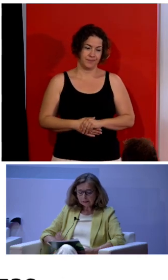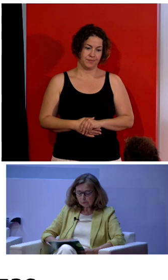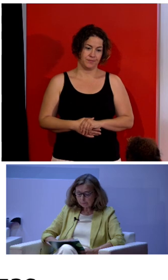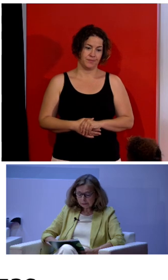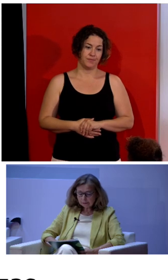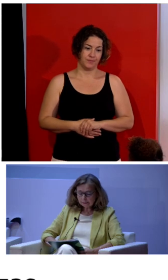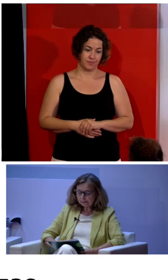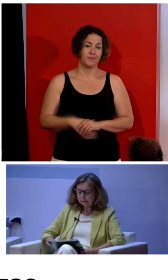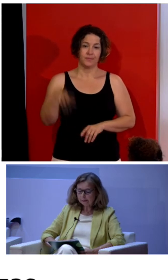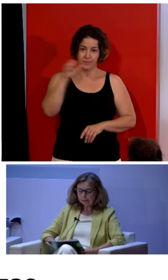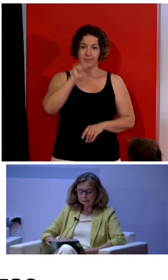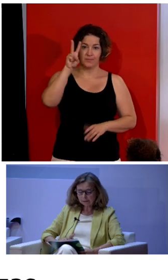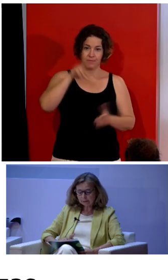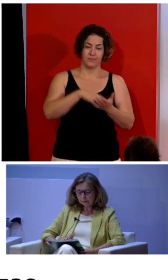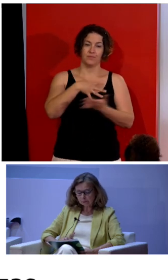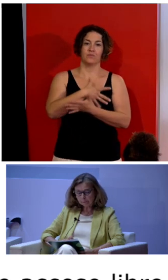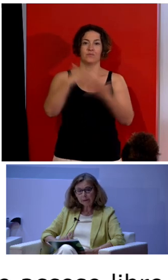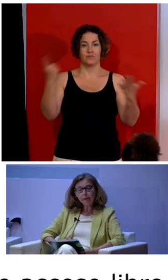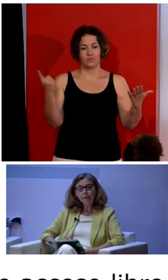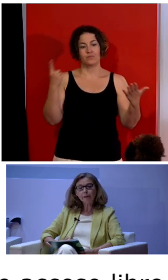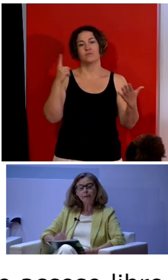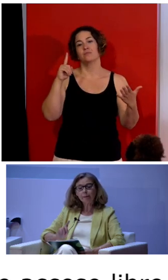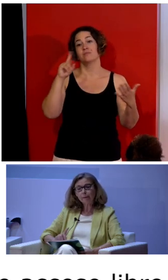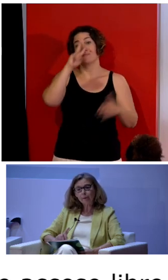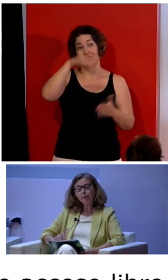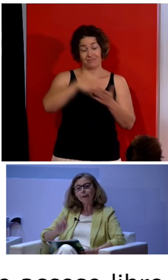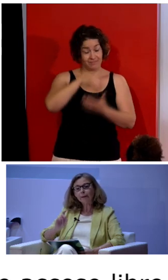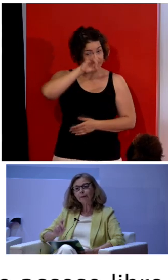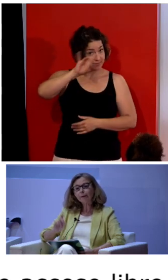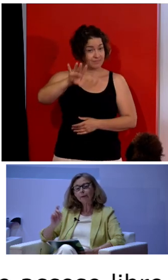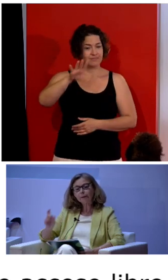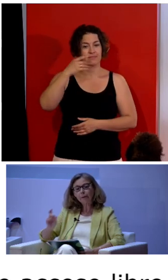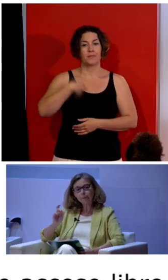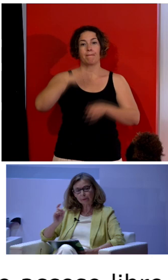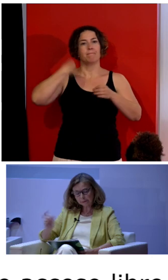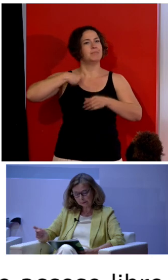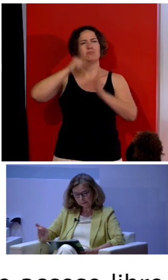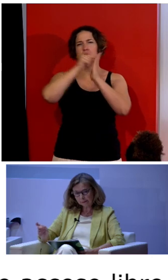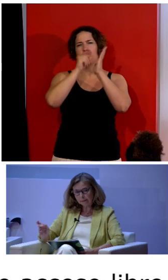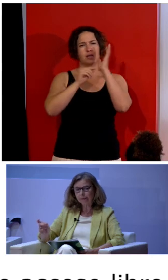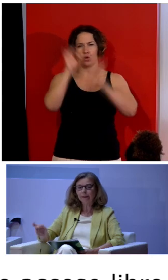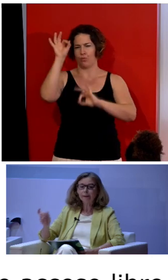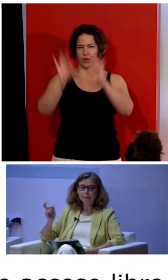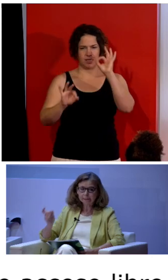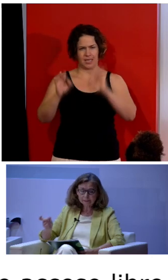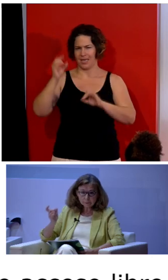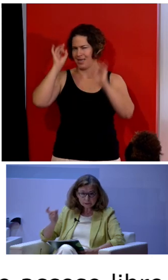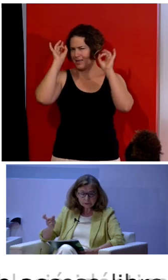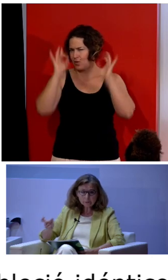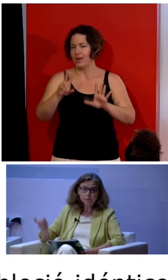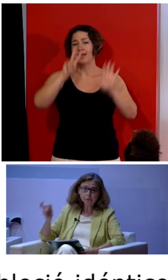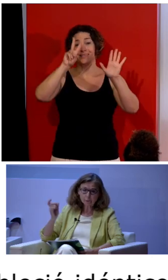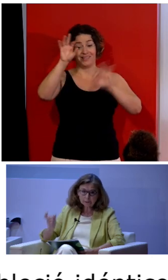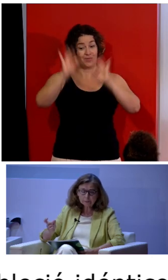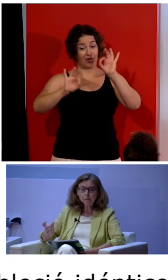En el año 2016 y en el 2015 se estableció idéntico criterio de porcentaje, es decir, este